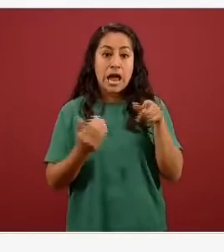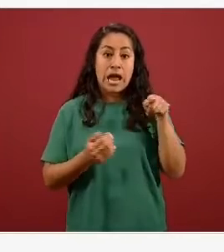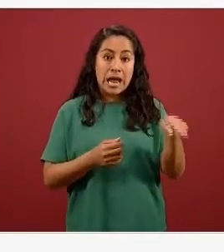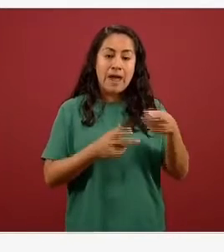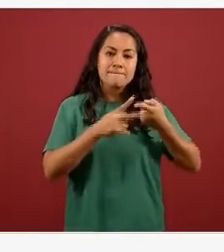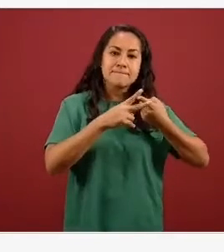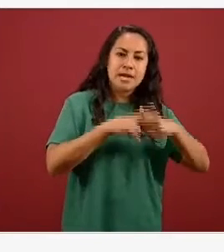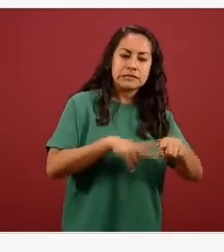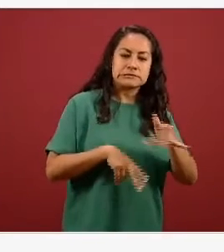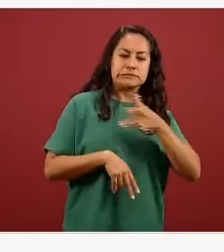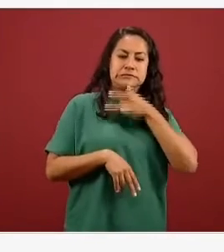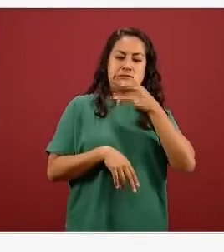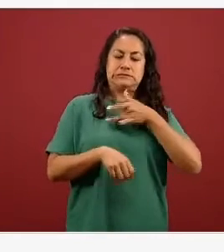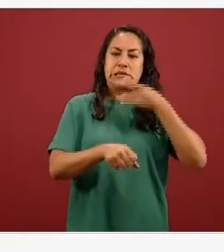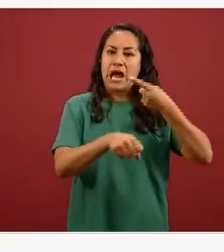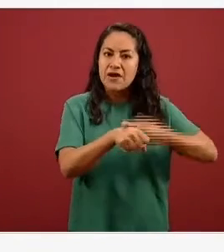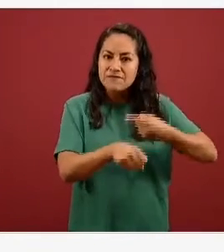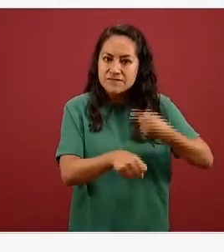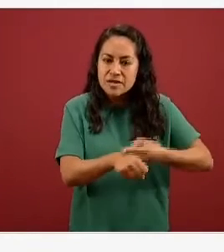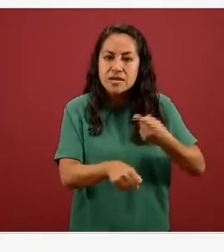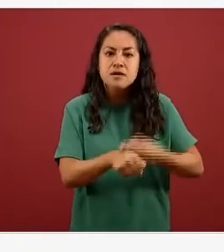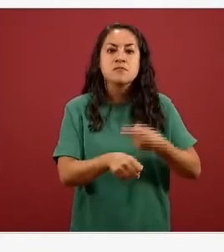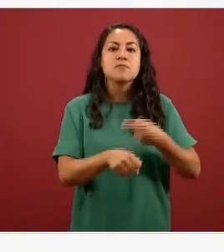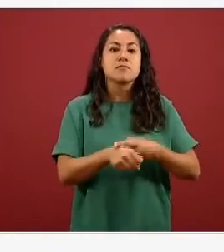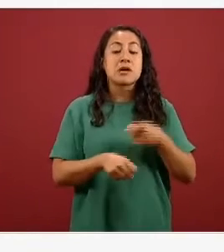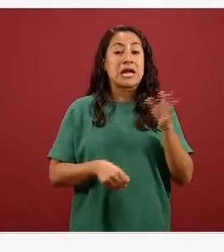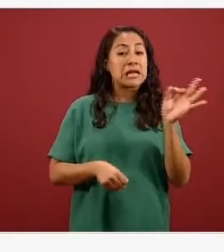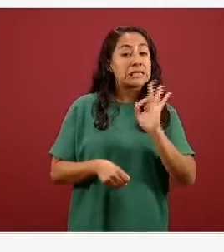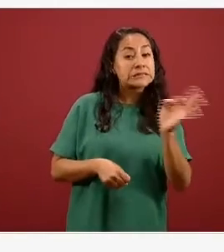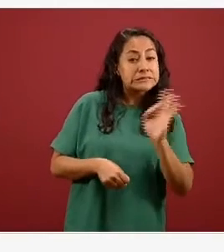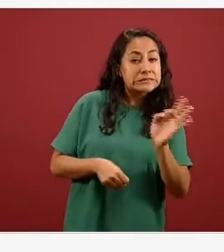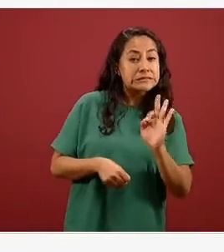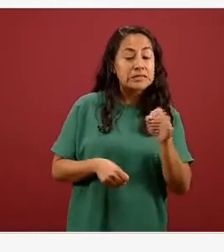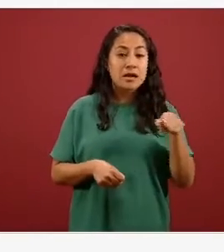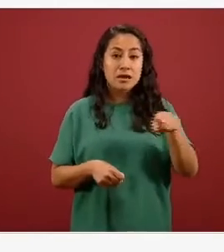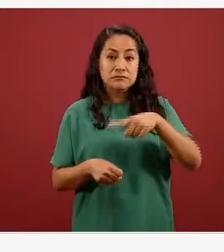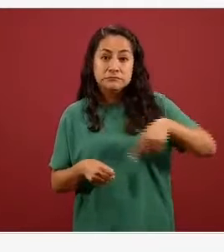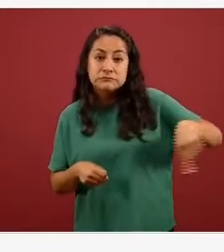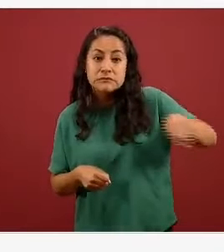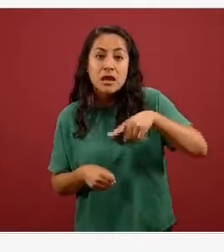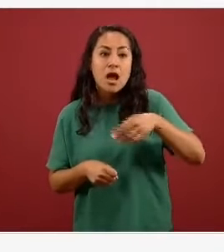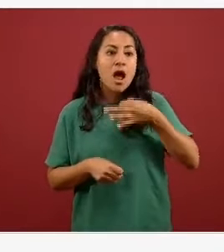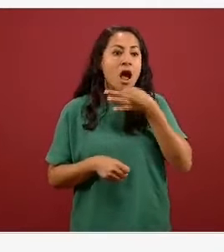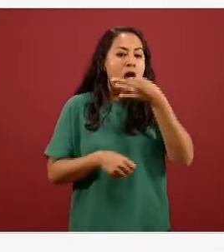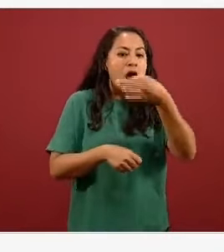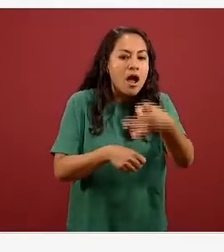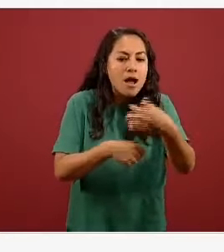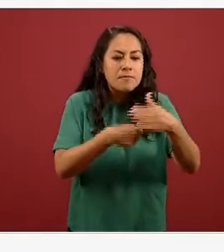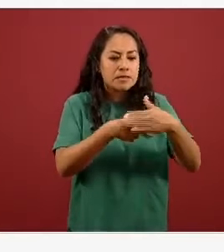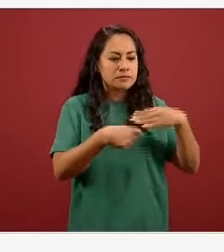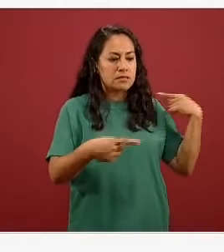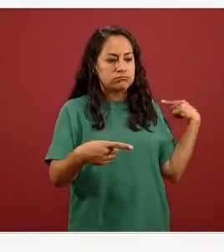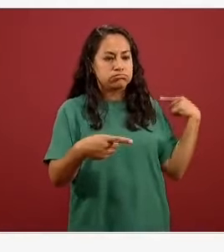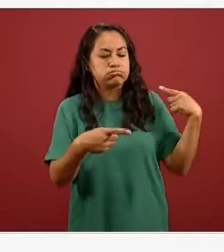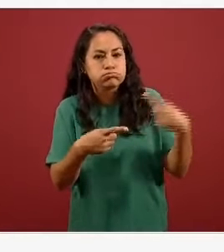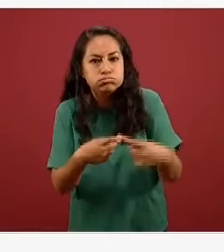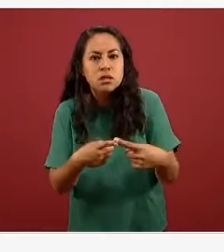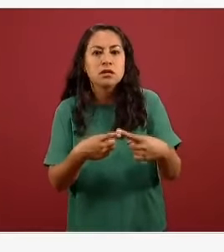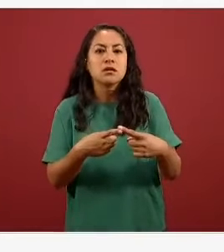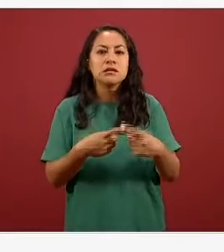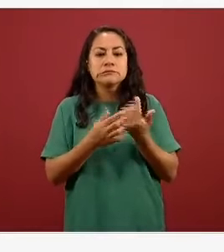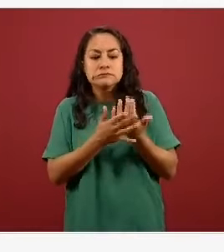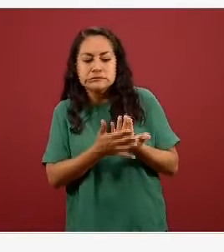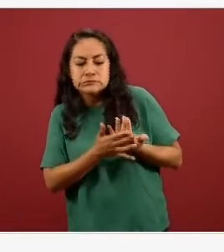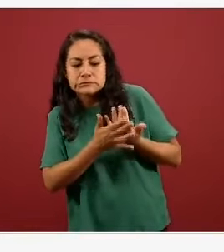entonces los casos sospechosos vienen a ser precisamente los que se han notificado en los últimos días y por lo tanto están